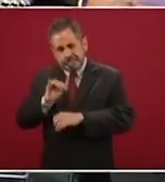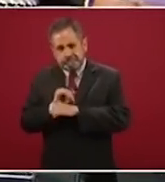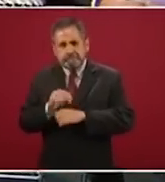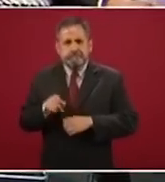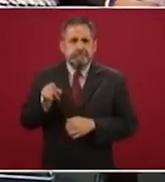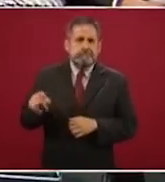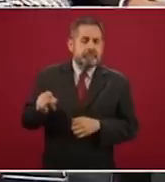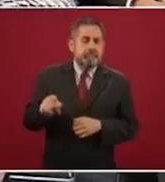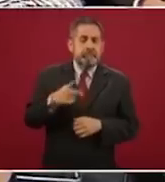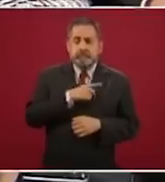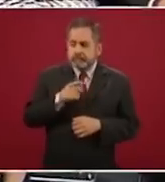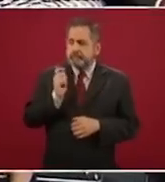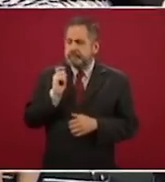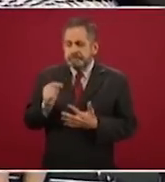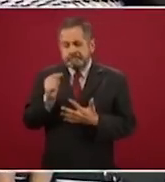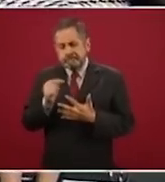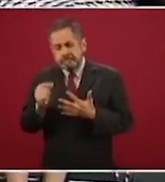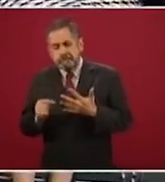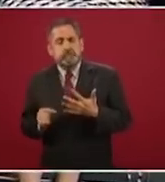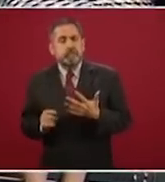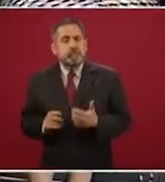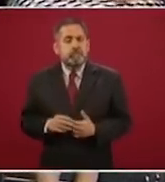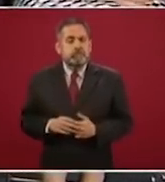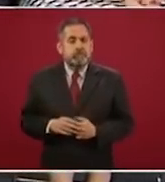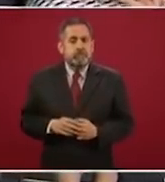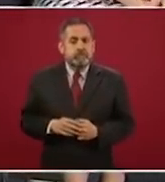que debía tener